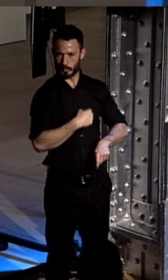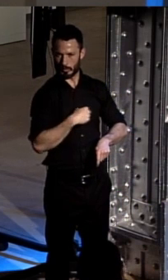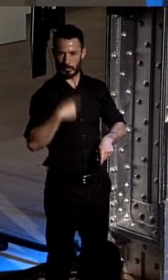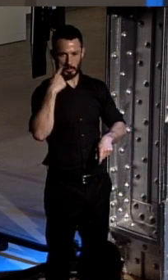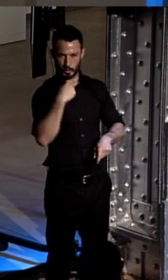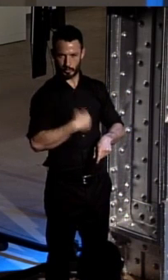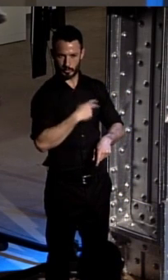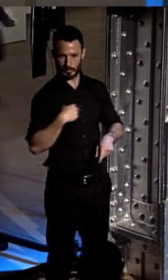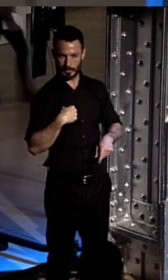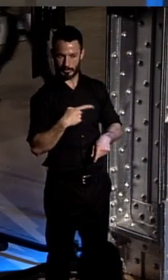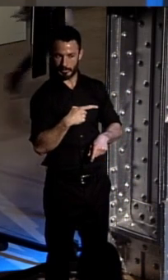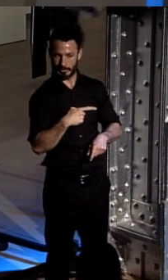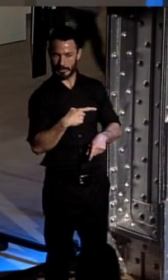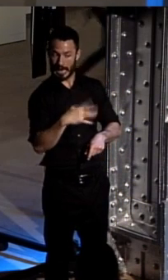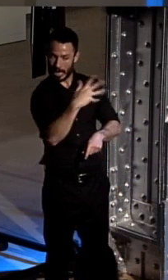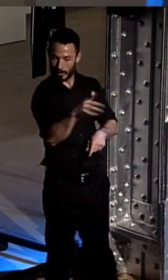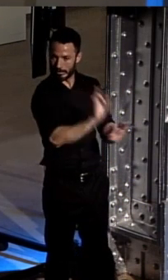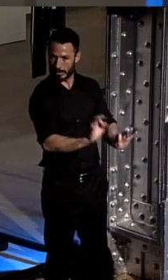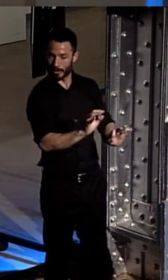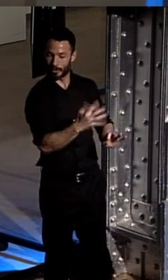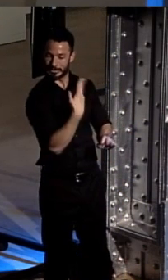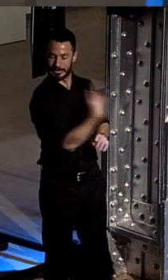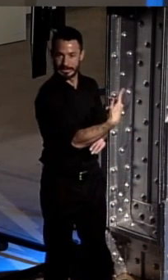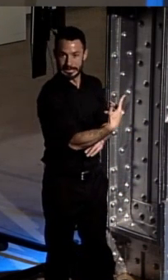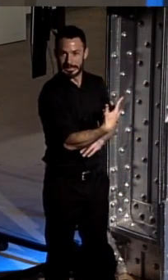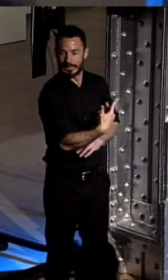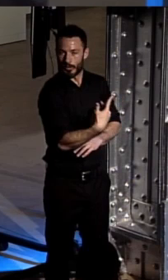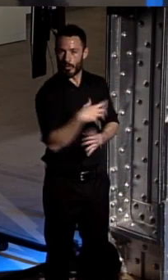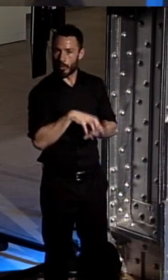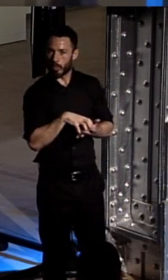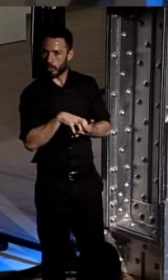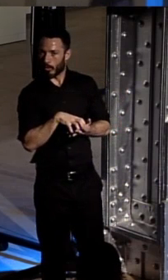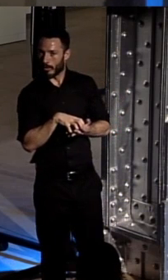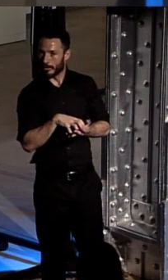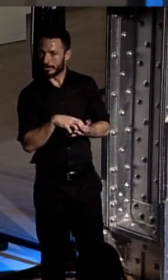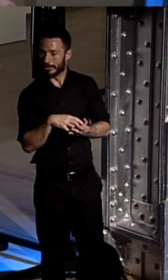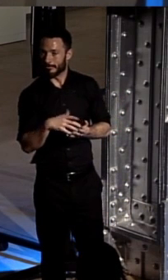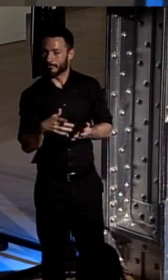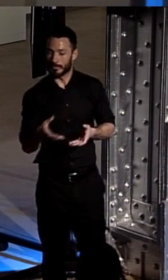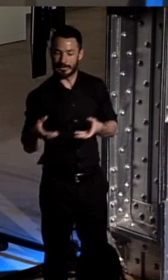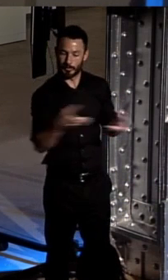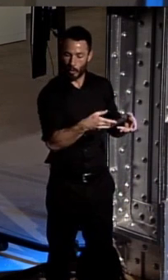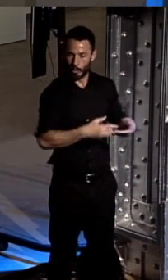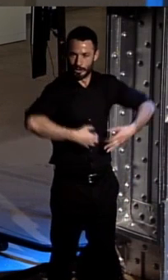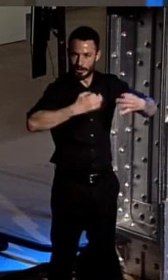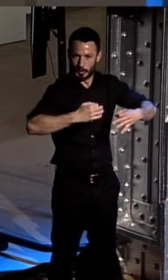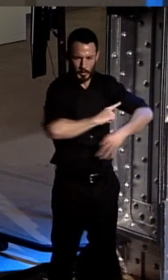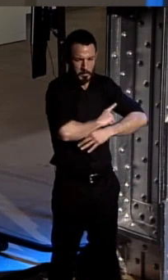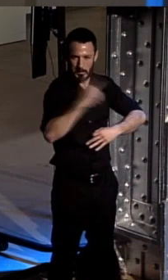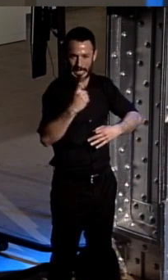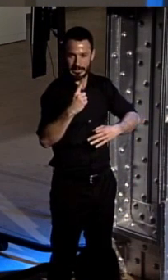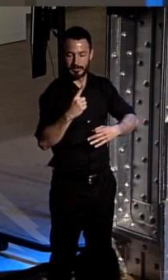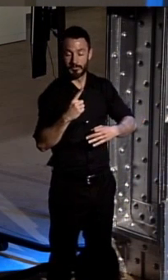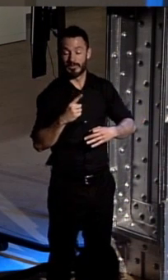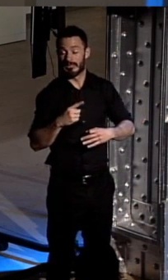duda es que él se los robe a ustedes. Esa es la duda. Entonces, algunos se la juegan a decir, si no me caga a mí, entonces lo puse en el banco más seguro del mundo, no hay duda. Y lo que casi todo el